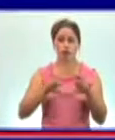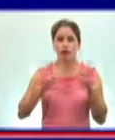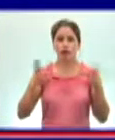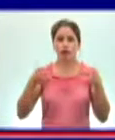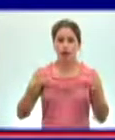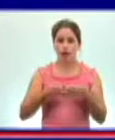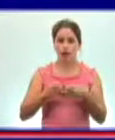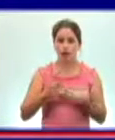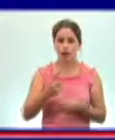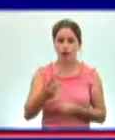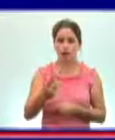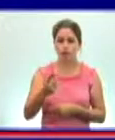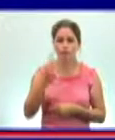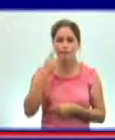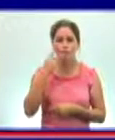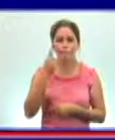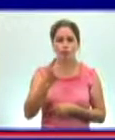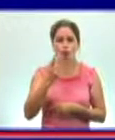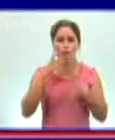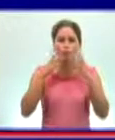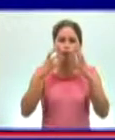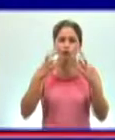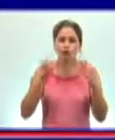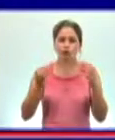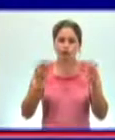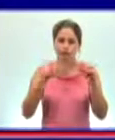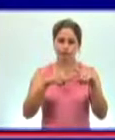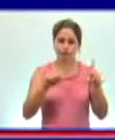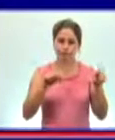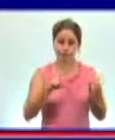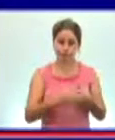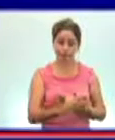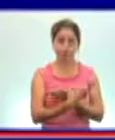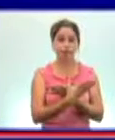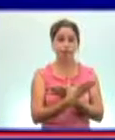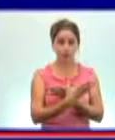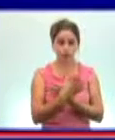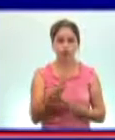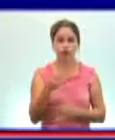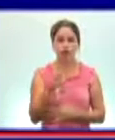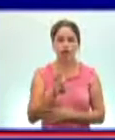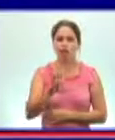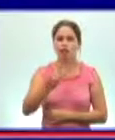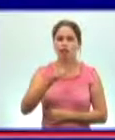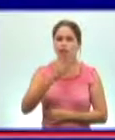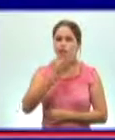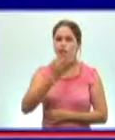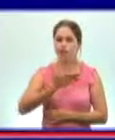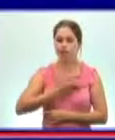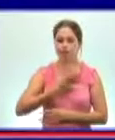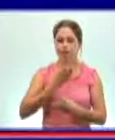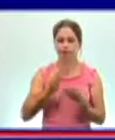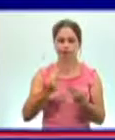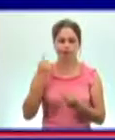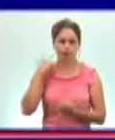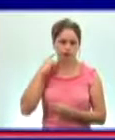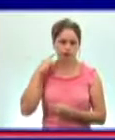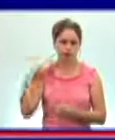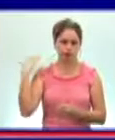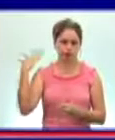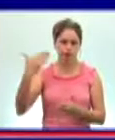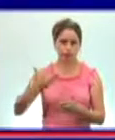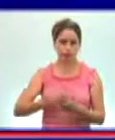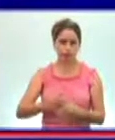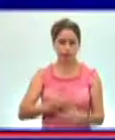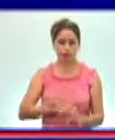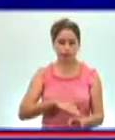los propios símbolos nacionales, la propia enseña, el propio escudo. Y dice Fidel muchos años después, en 1983, en la Asamblea